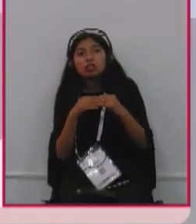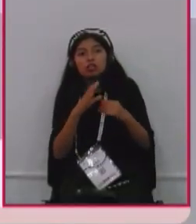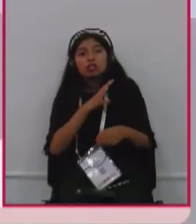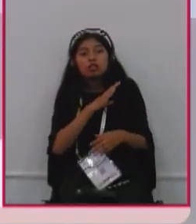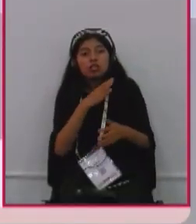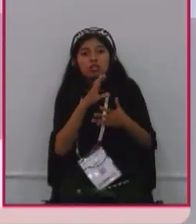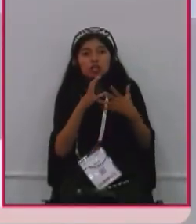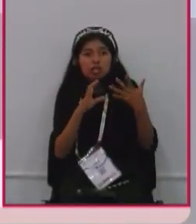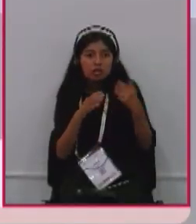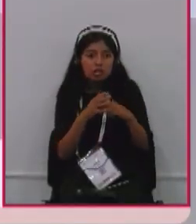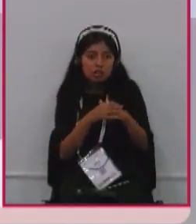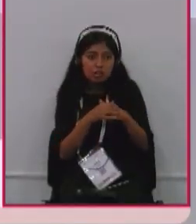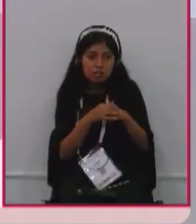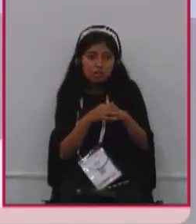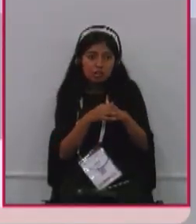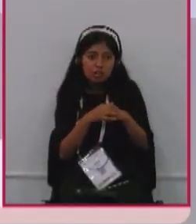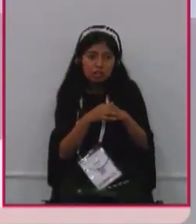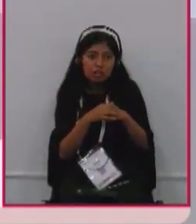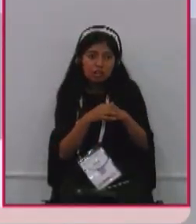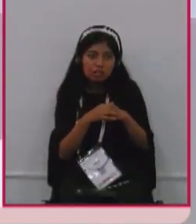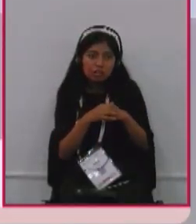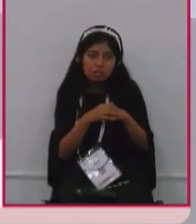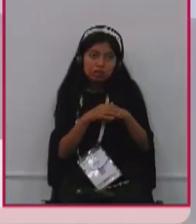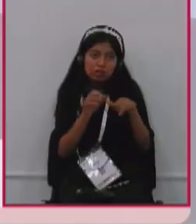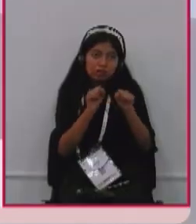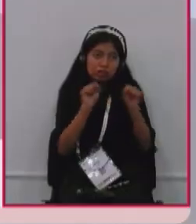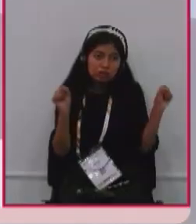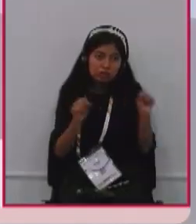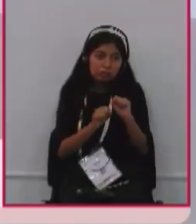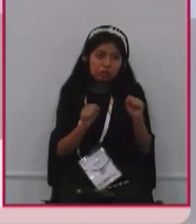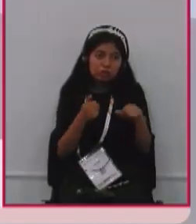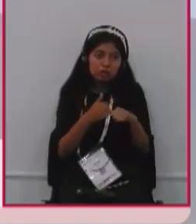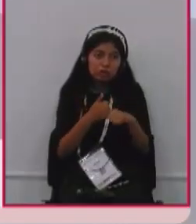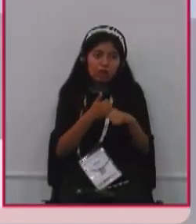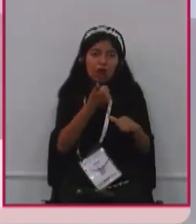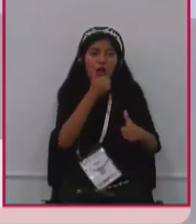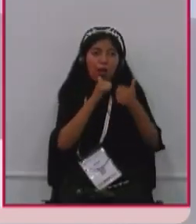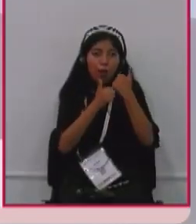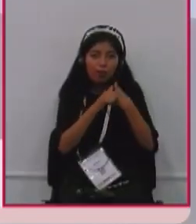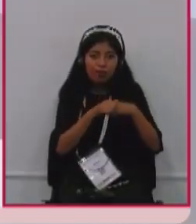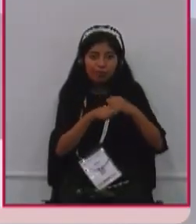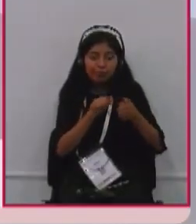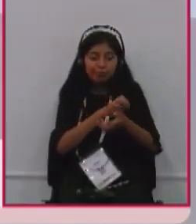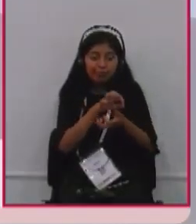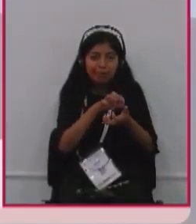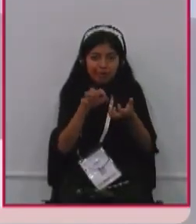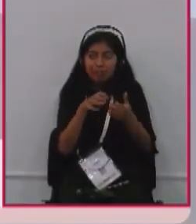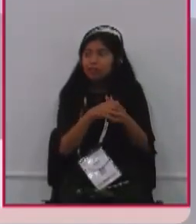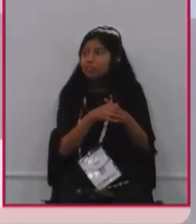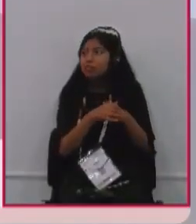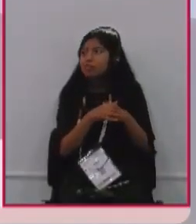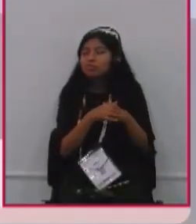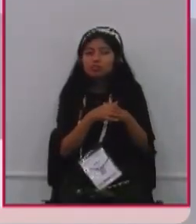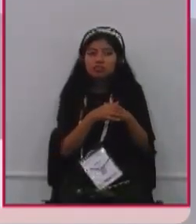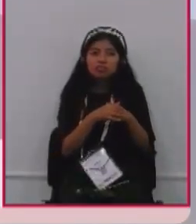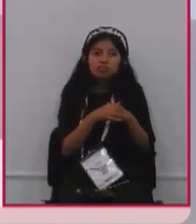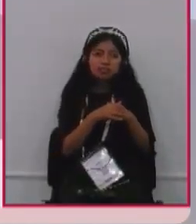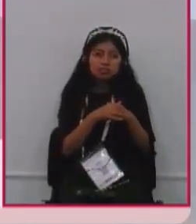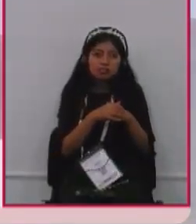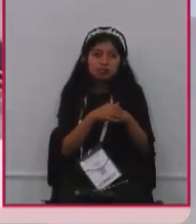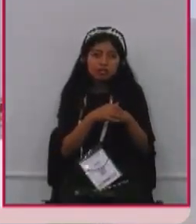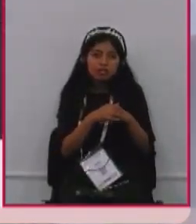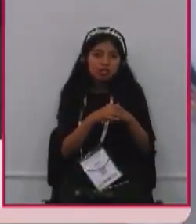tiempo de residencia y el sistema de agua de lavado que permite también tener un buen concentrado. ¿Diferencias granulométricas